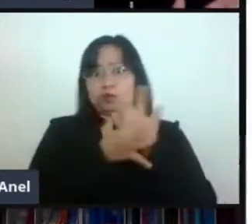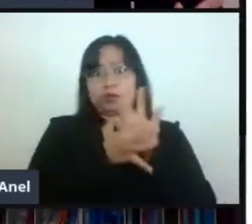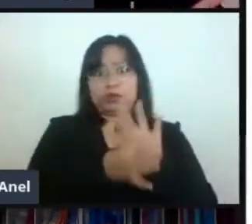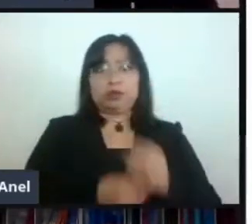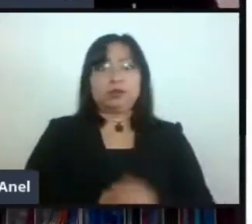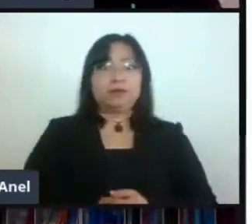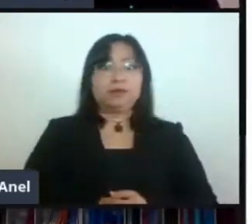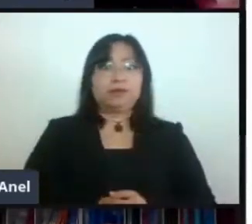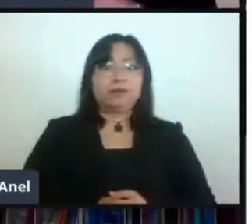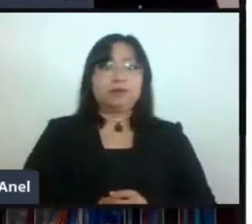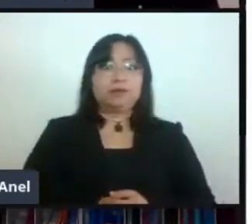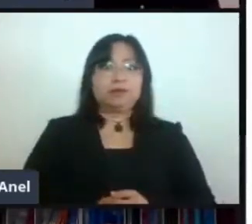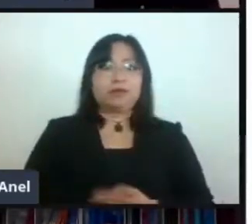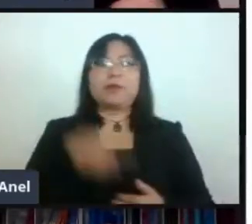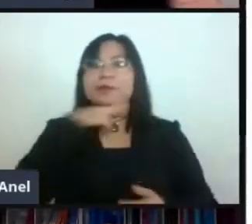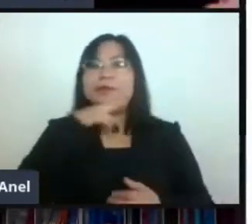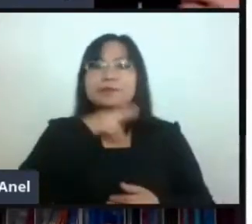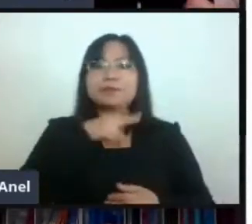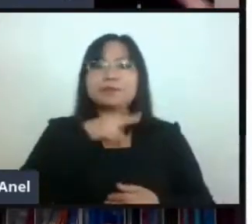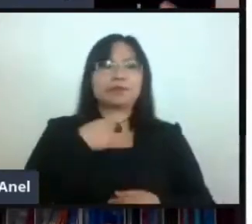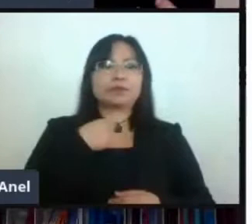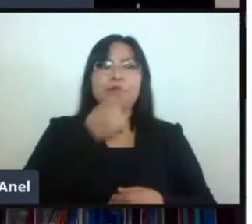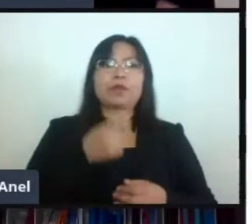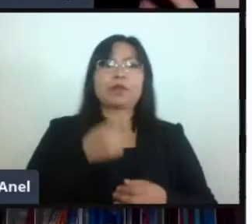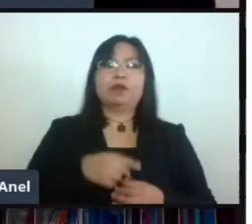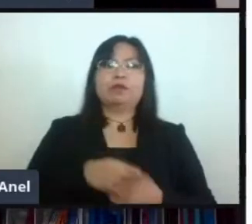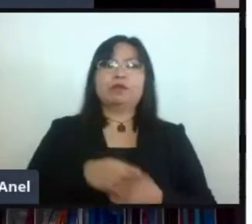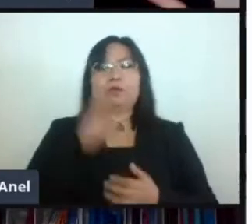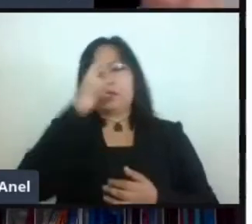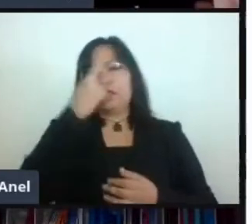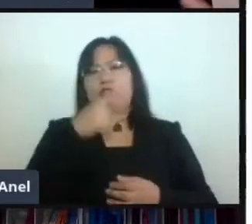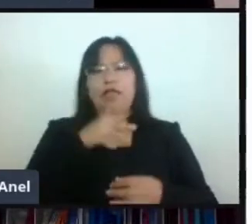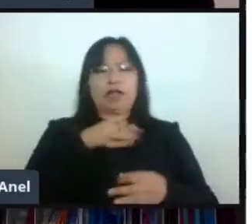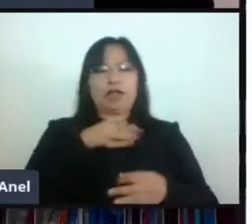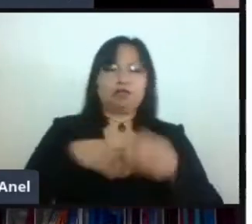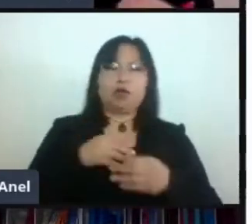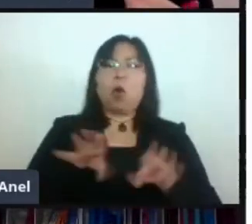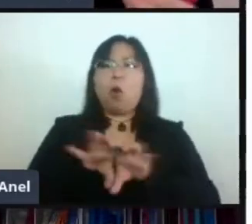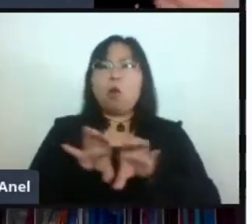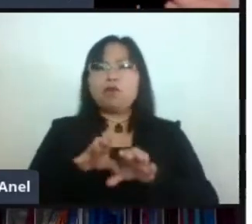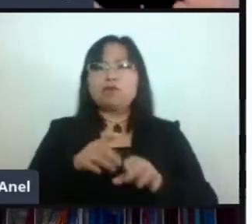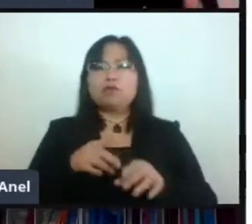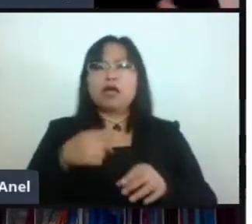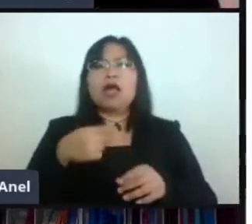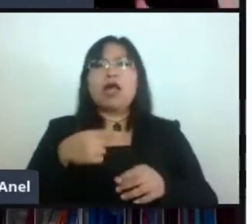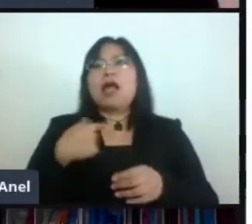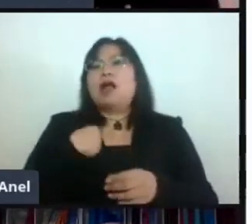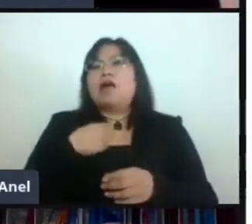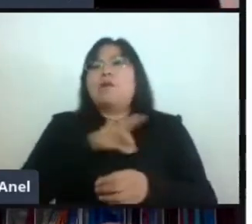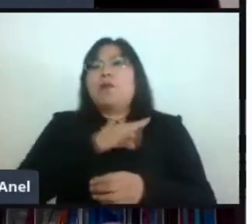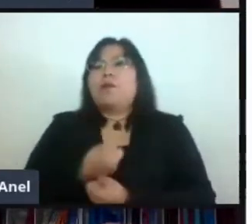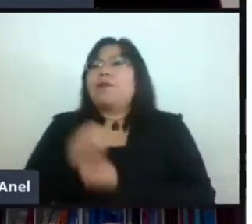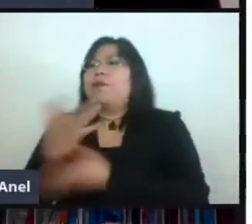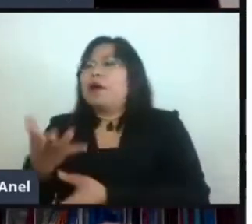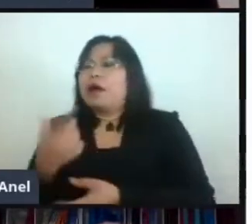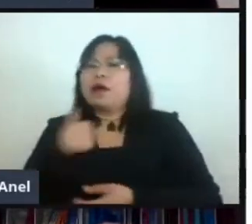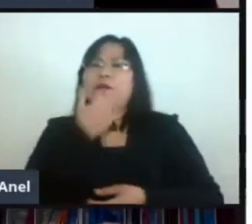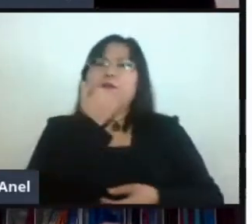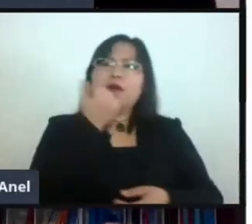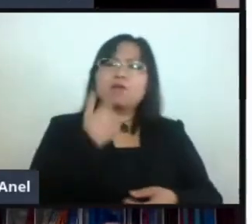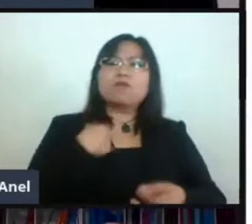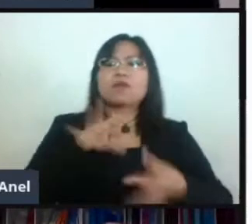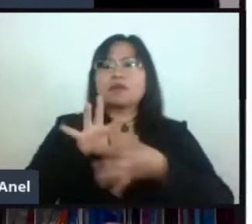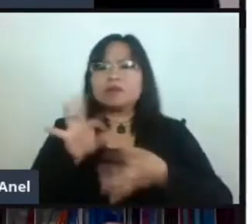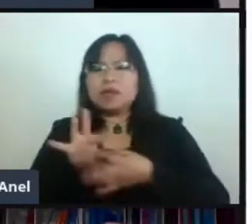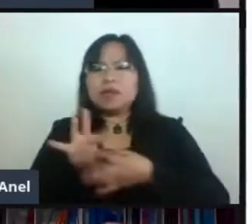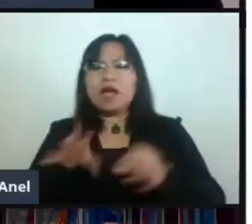Rapidísimo, para mantener como el hilo, ¿no? La conversación, el tema de retroalimentación, ¿qué es realmente? O sea, ¿cómo podemos explicarles a las maestras, a los maestros